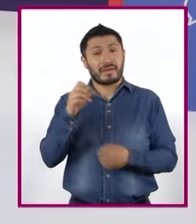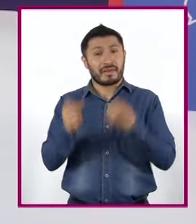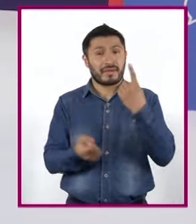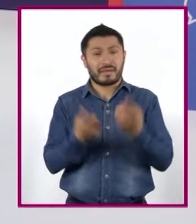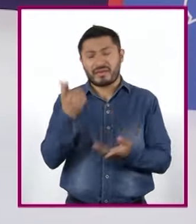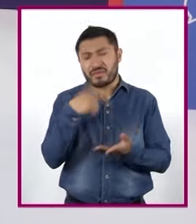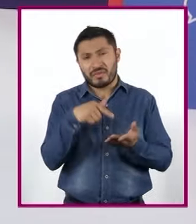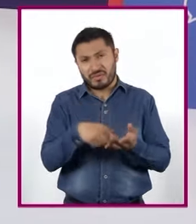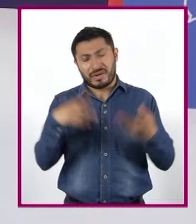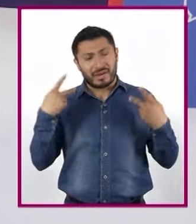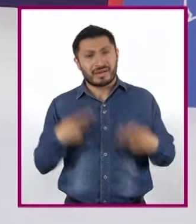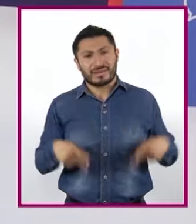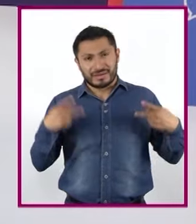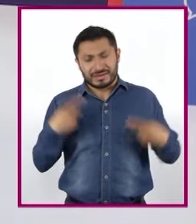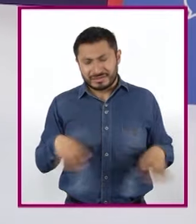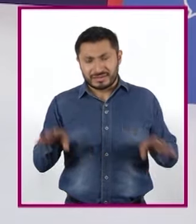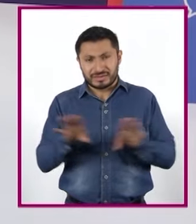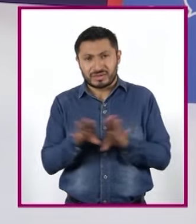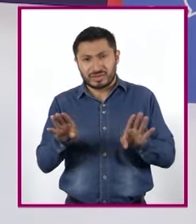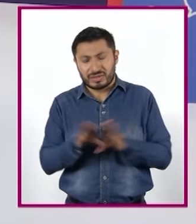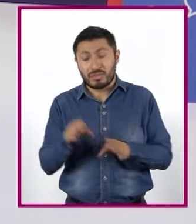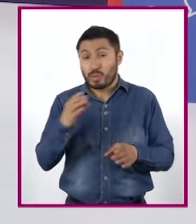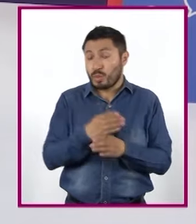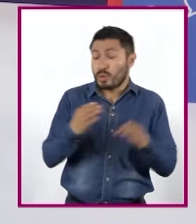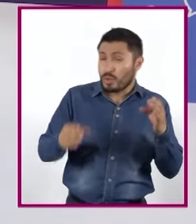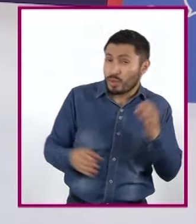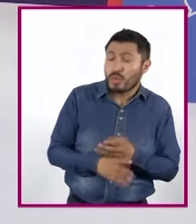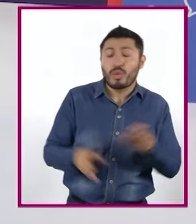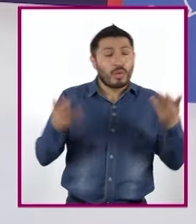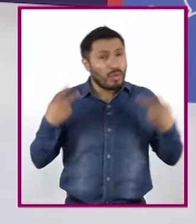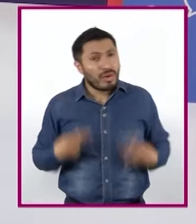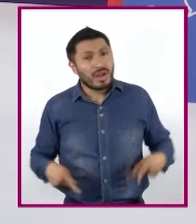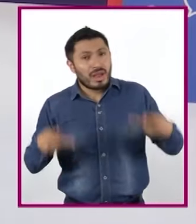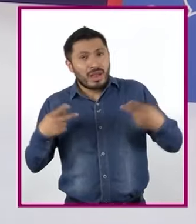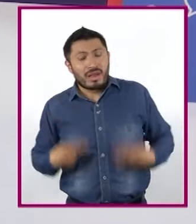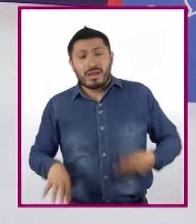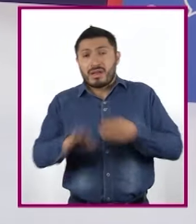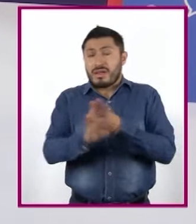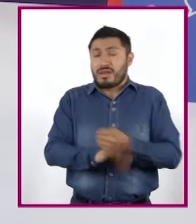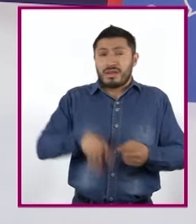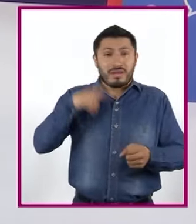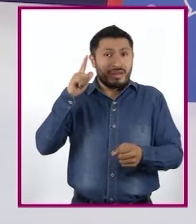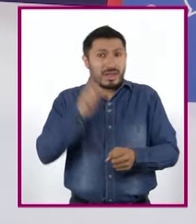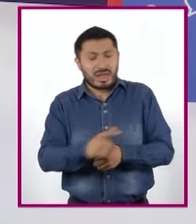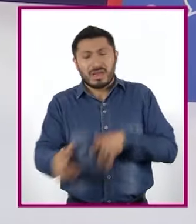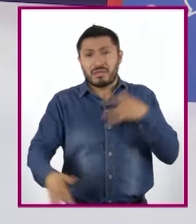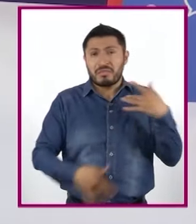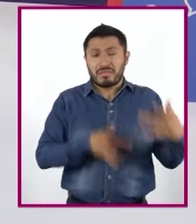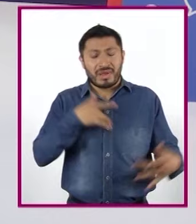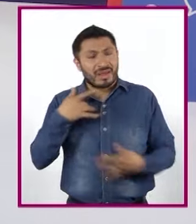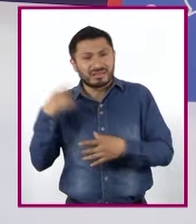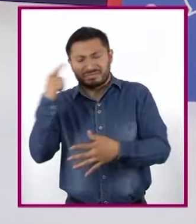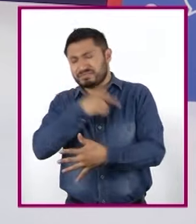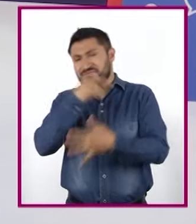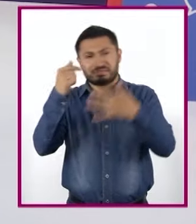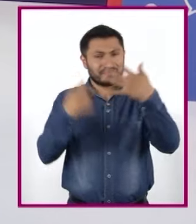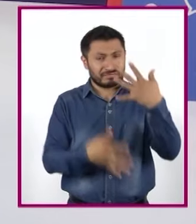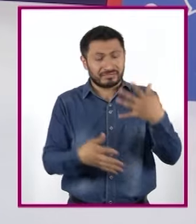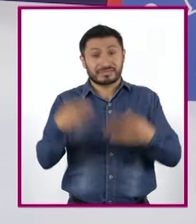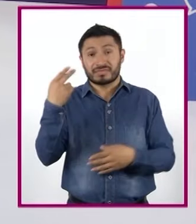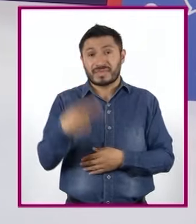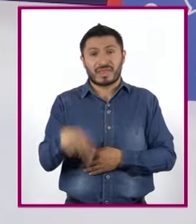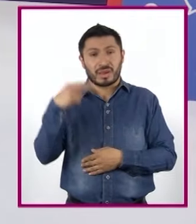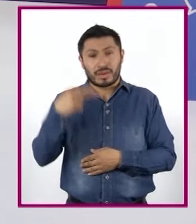lugares las personas se refieren a cosas, personas, animales, sentimientos, entre otras, con